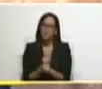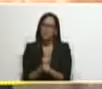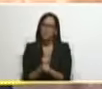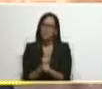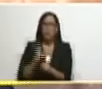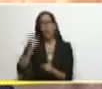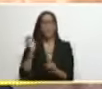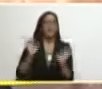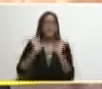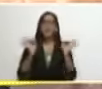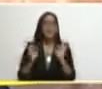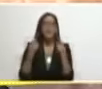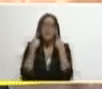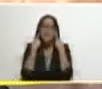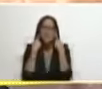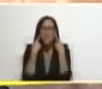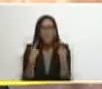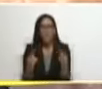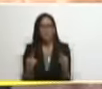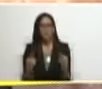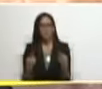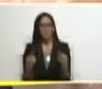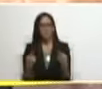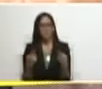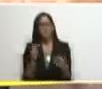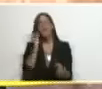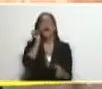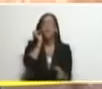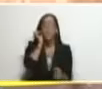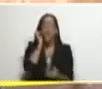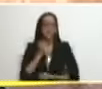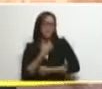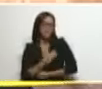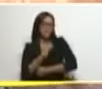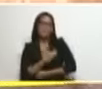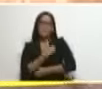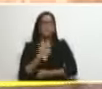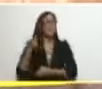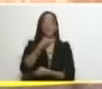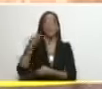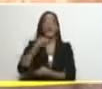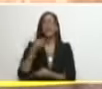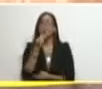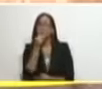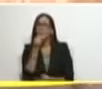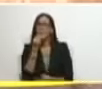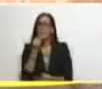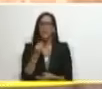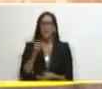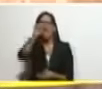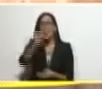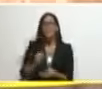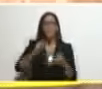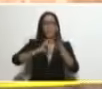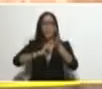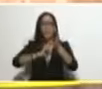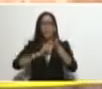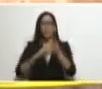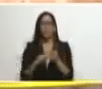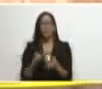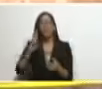¿O es que nadie ve a mujeres con sus niños humildes buscando comida en el sur de Gaza, en la ciudad de